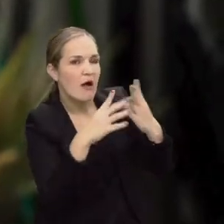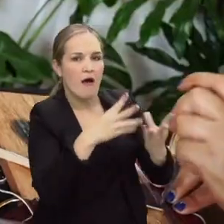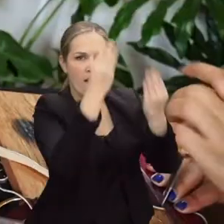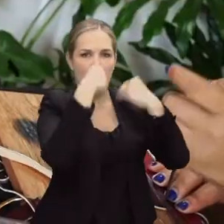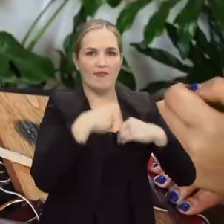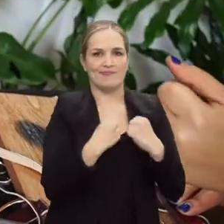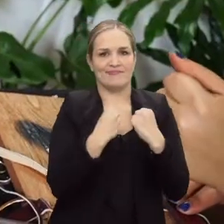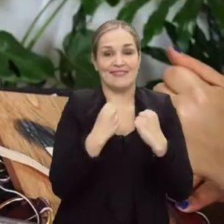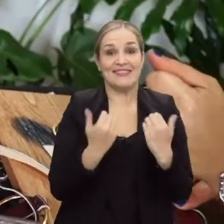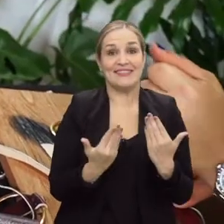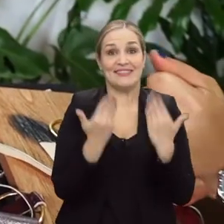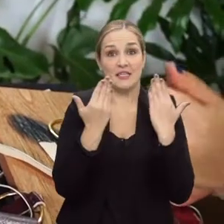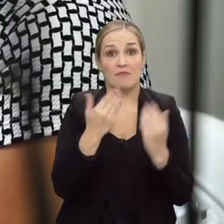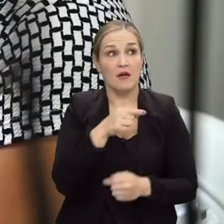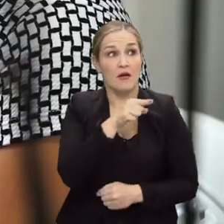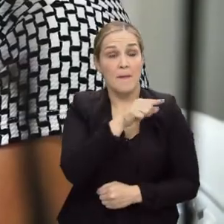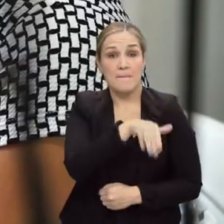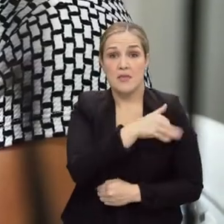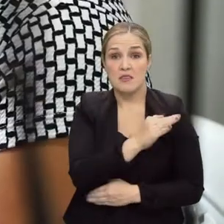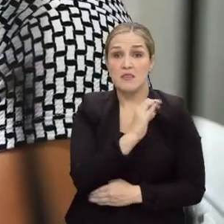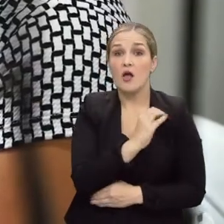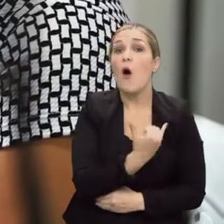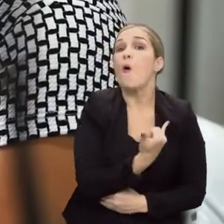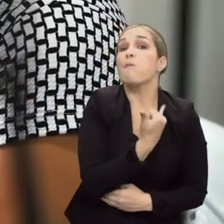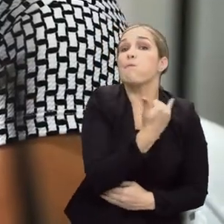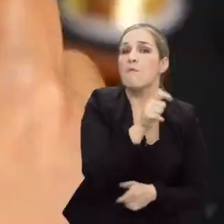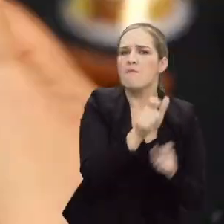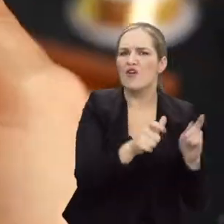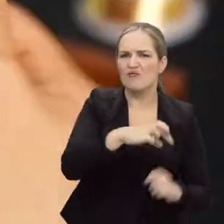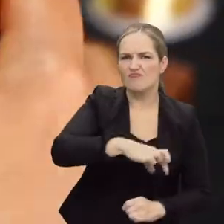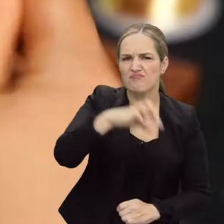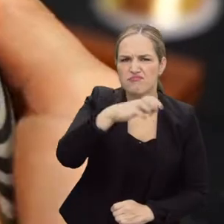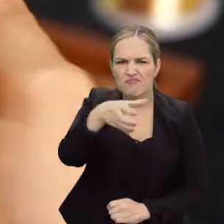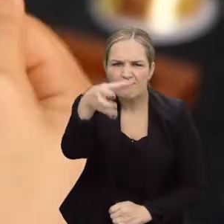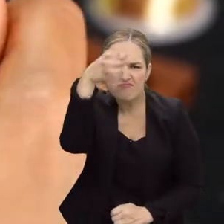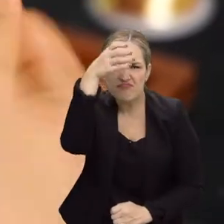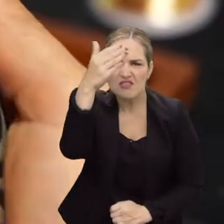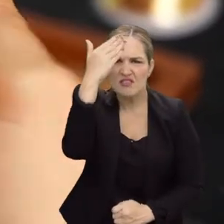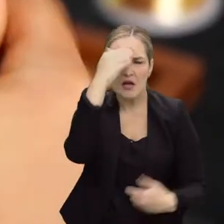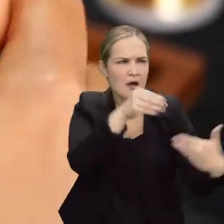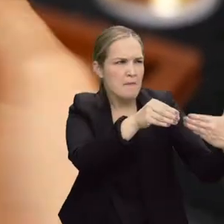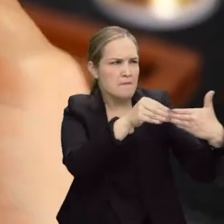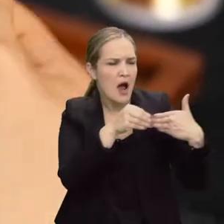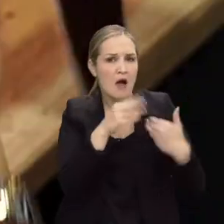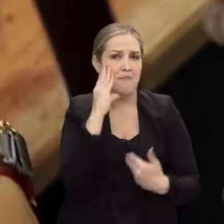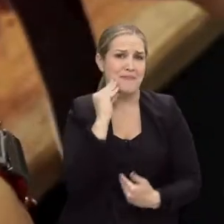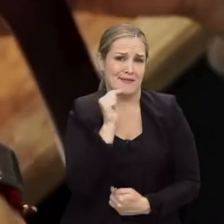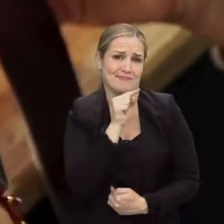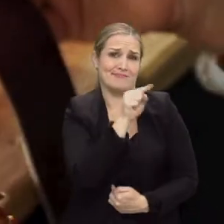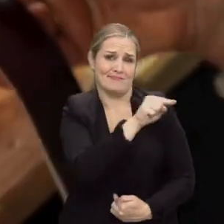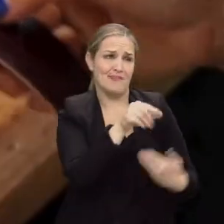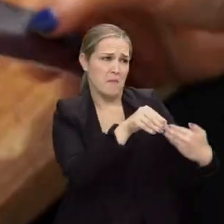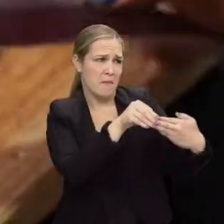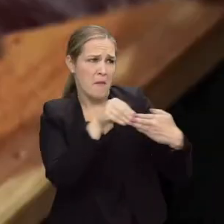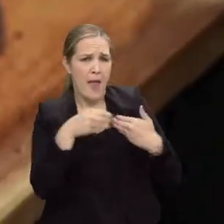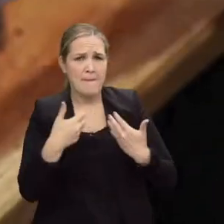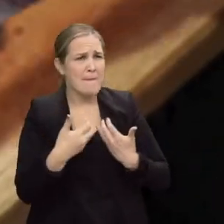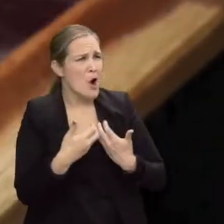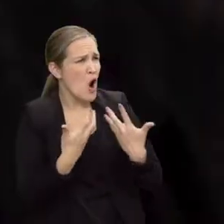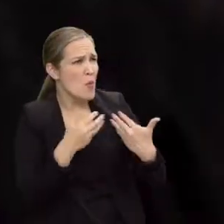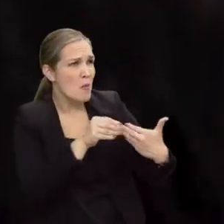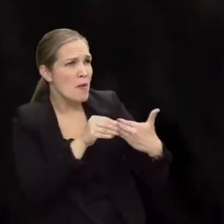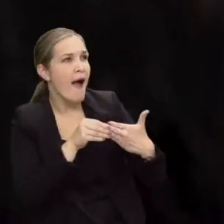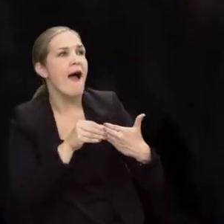de capacitación. Entonces, siento que el ministerio tiene personas capacitadas, muy bien capacitadas y con la experiencia